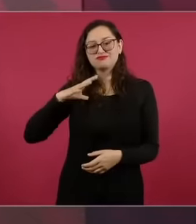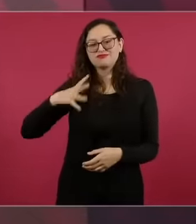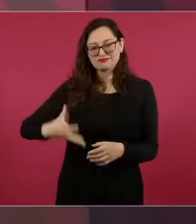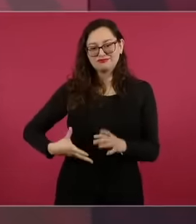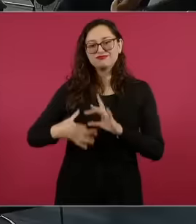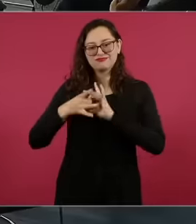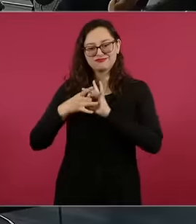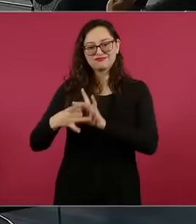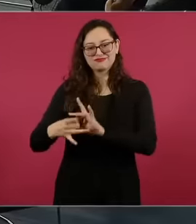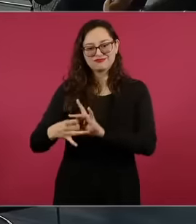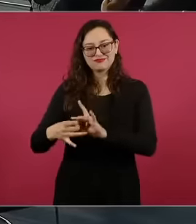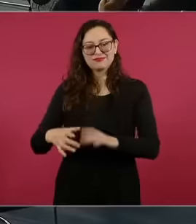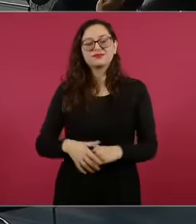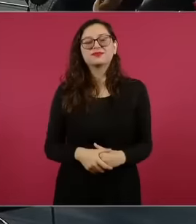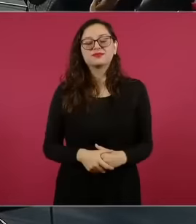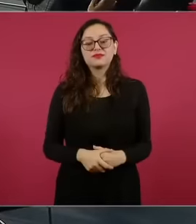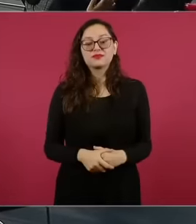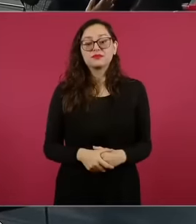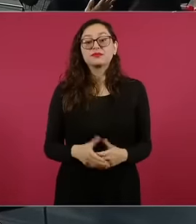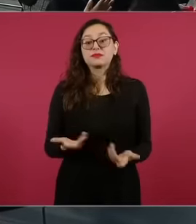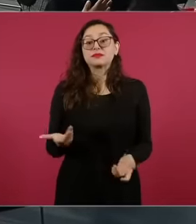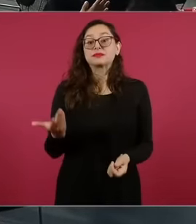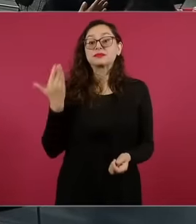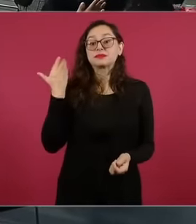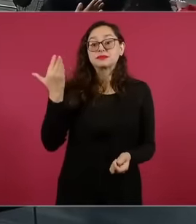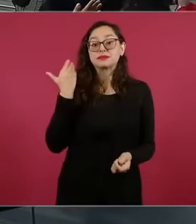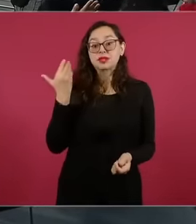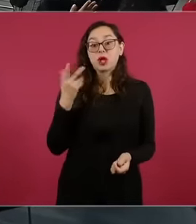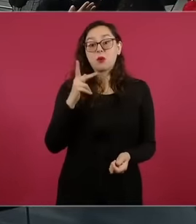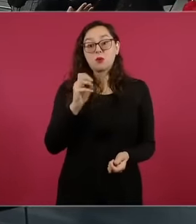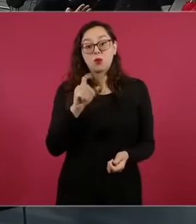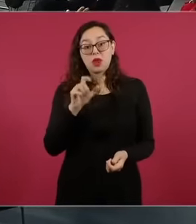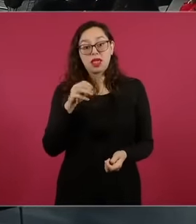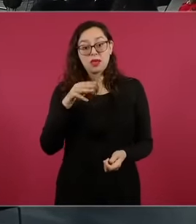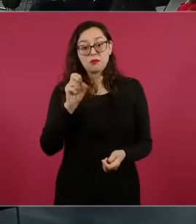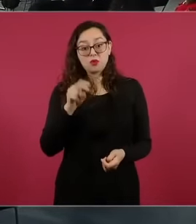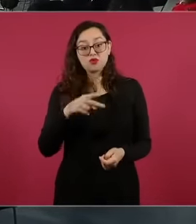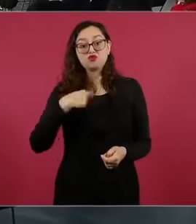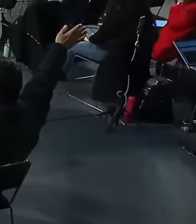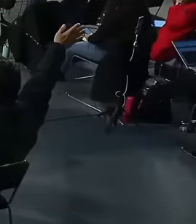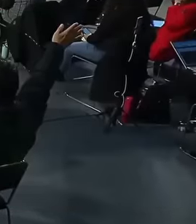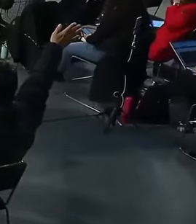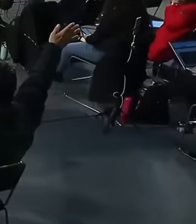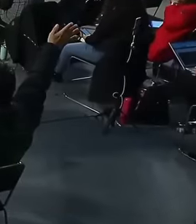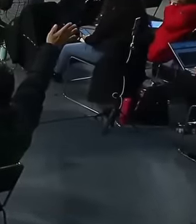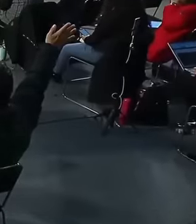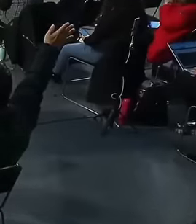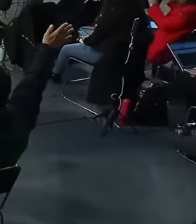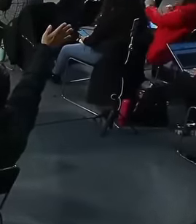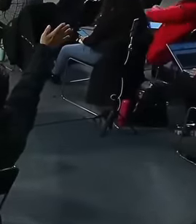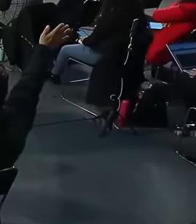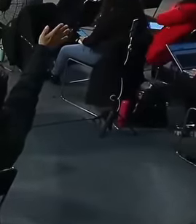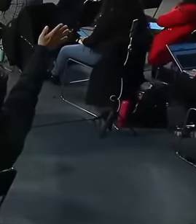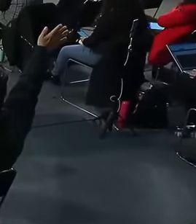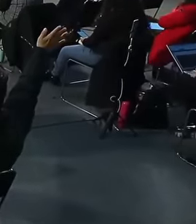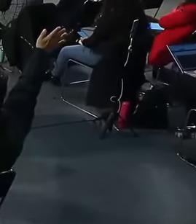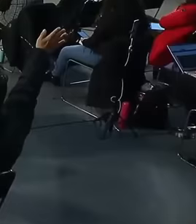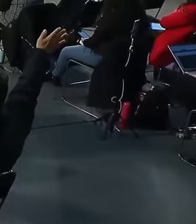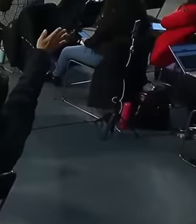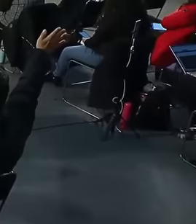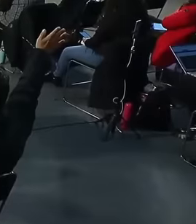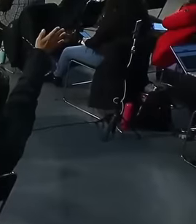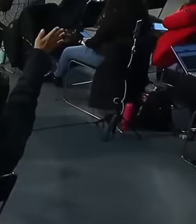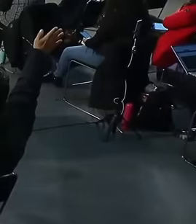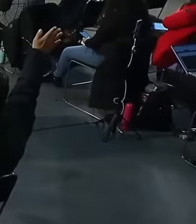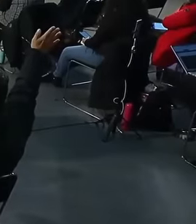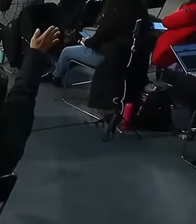presidente, y hace unos días en Polemón publicamos un reportaje de investigación donde dimos a conocer que el magistrado de